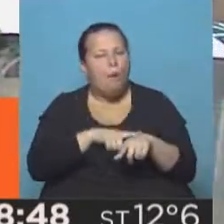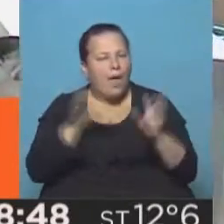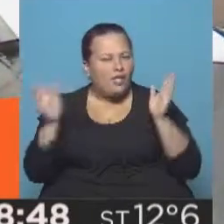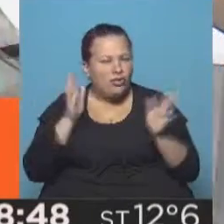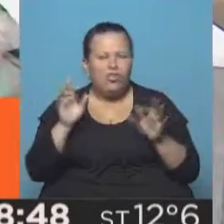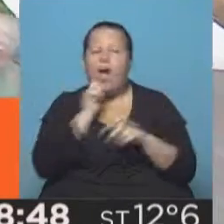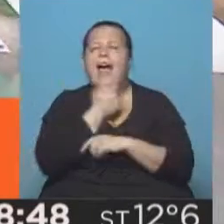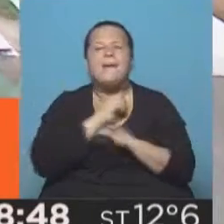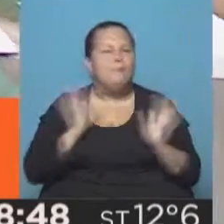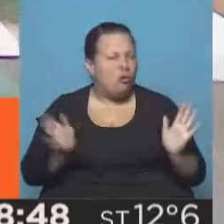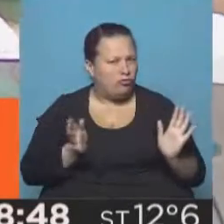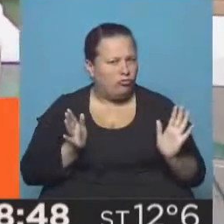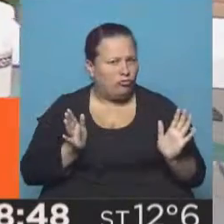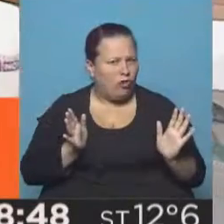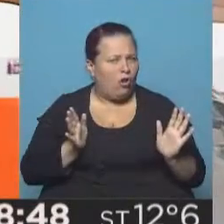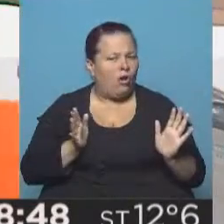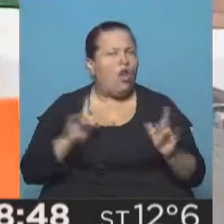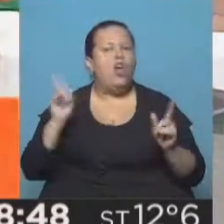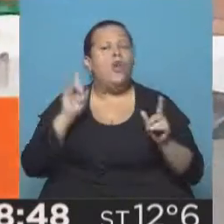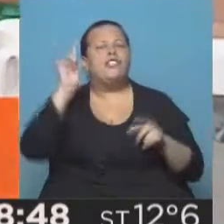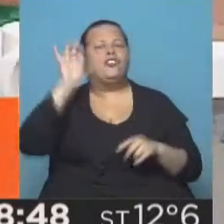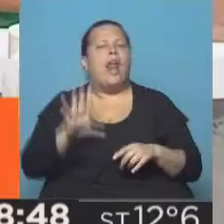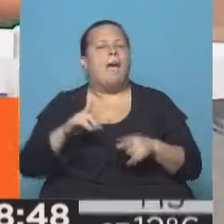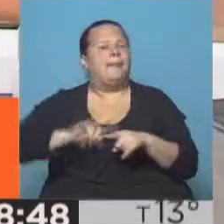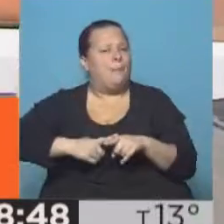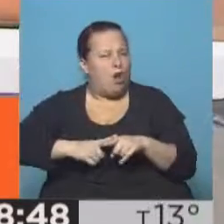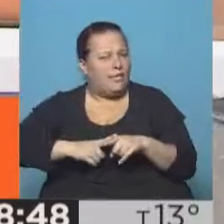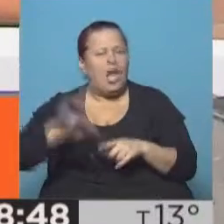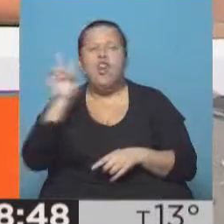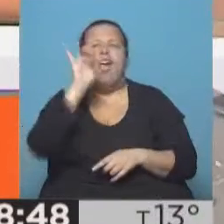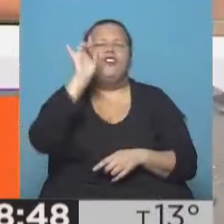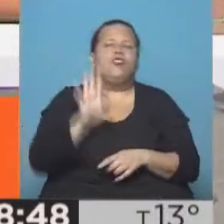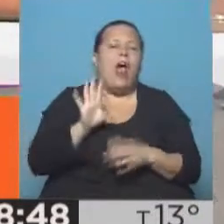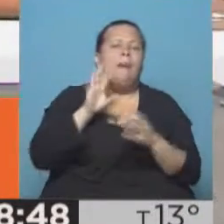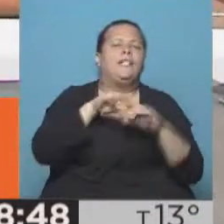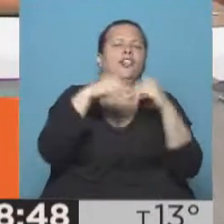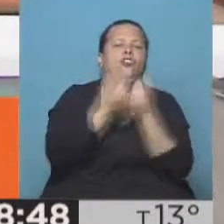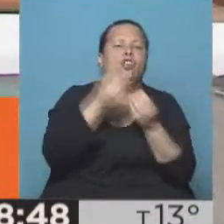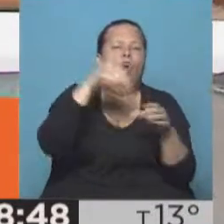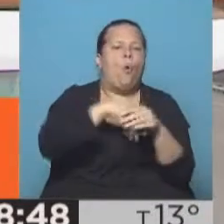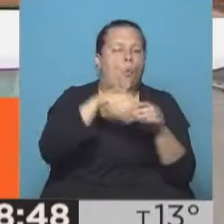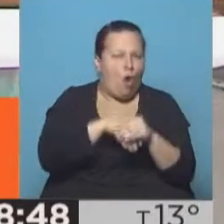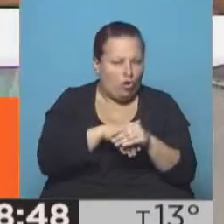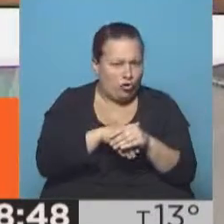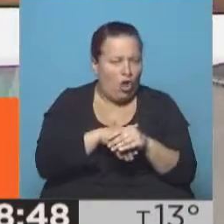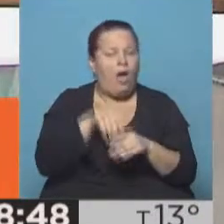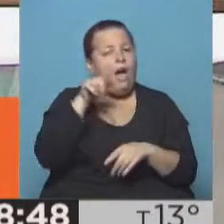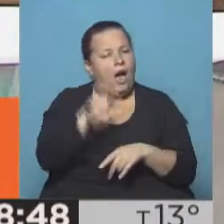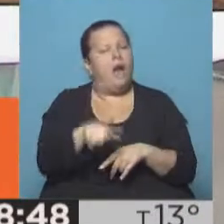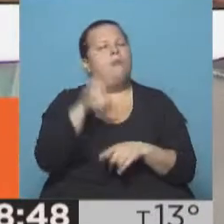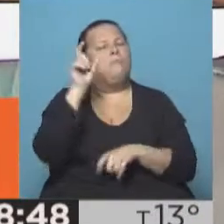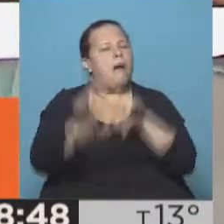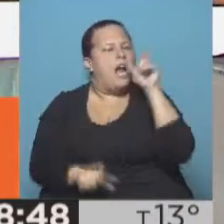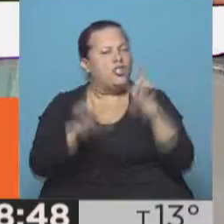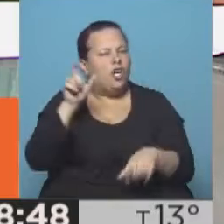proceso maravilloso, que no depende solo de la política, que no depende del resultado electoral. Claro, Ahí hay mucha